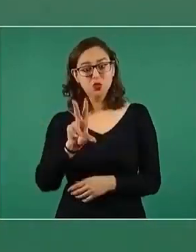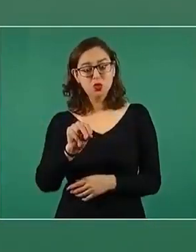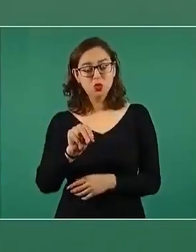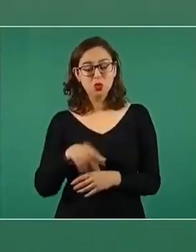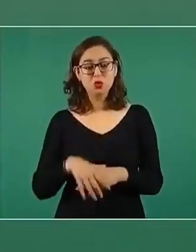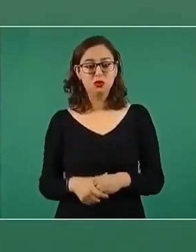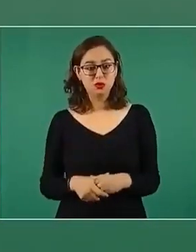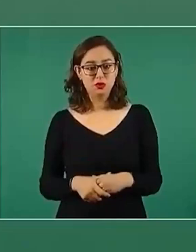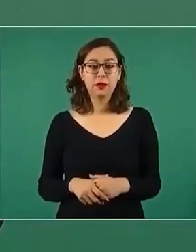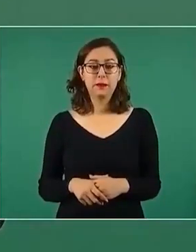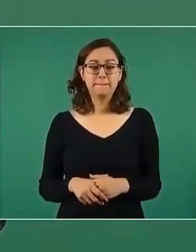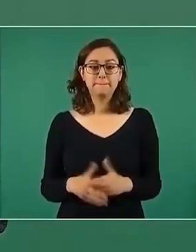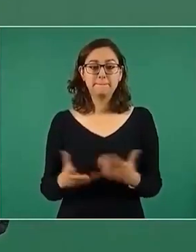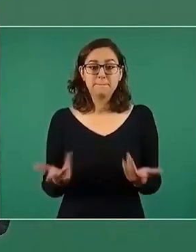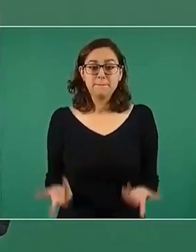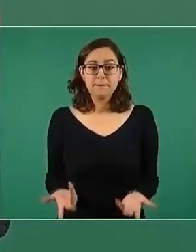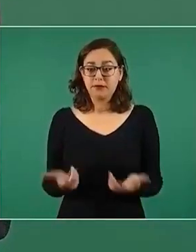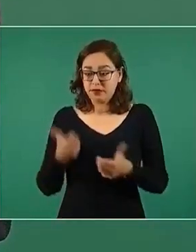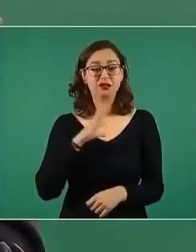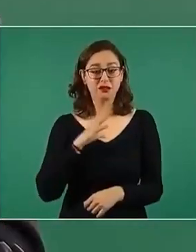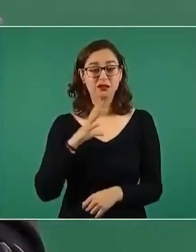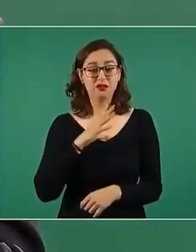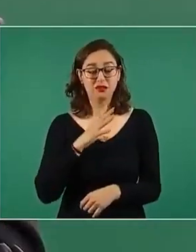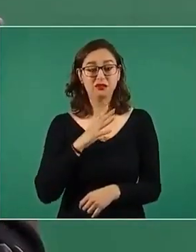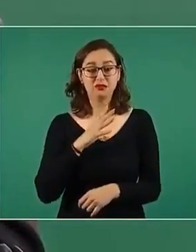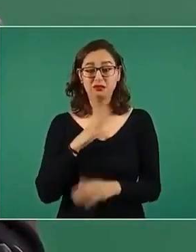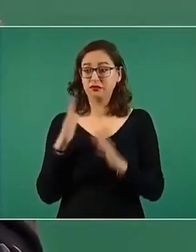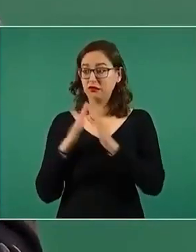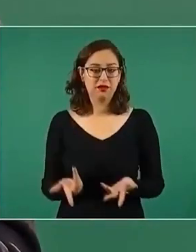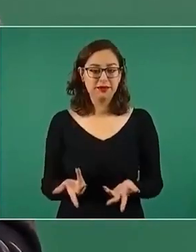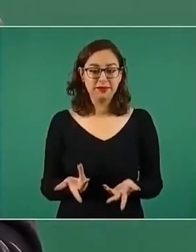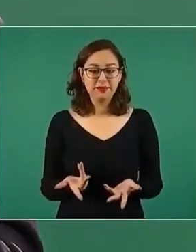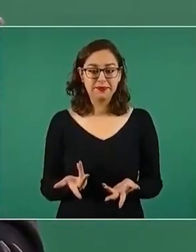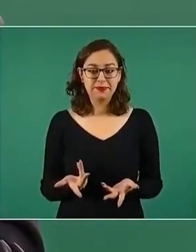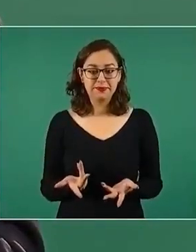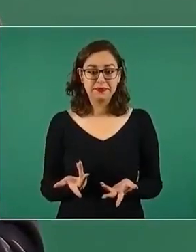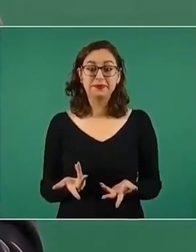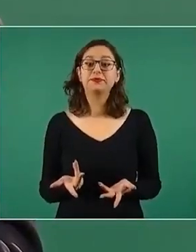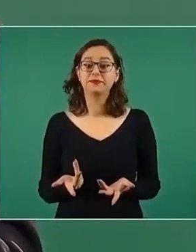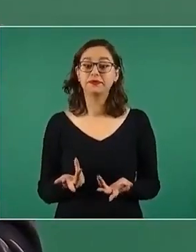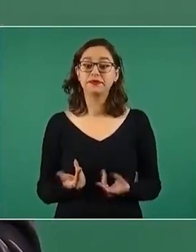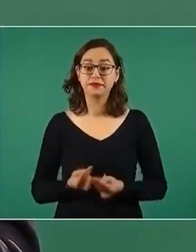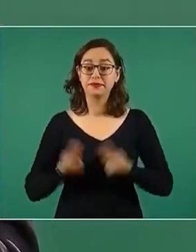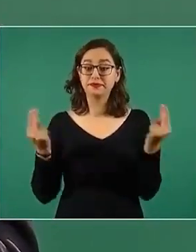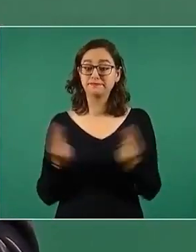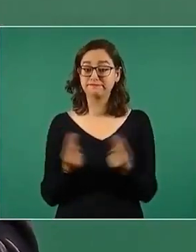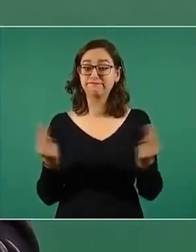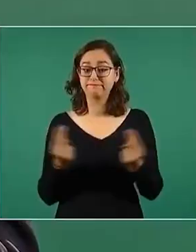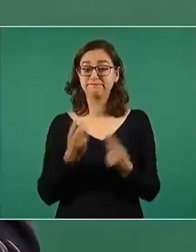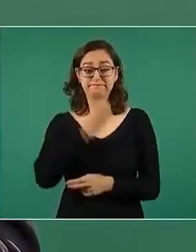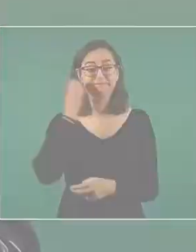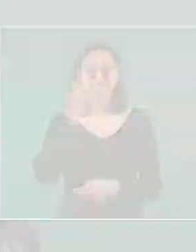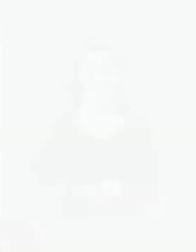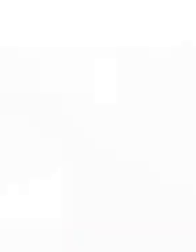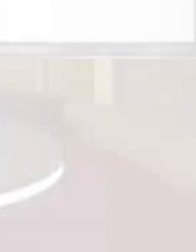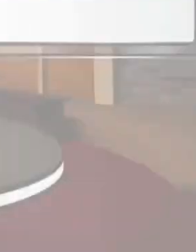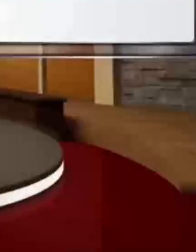estén sujetos al Nintendo por esta situación. Sí es necesario el regreso a